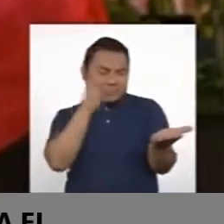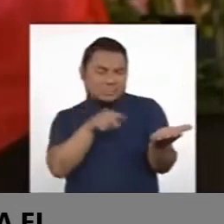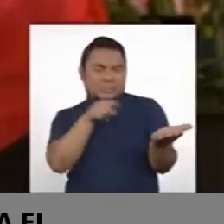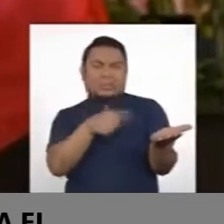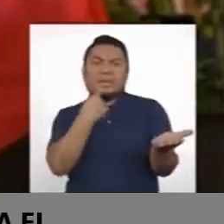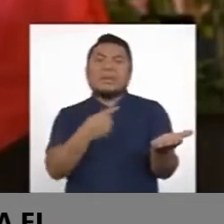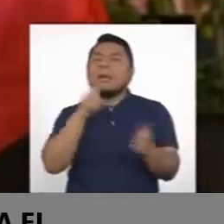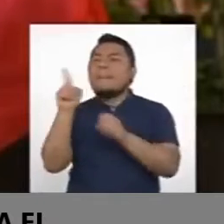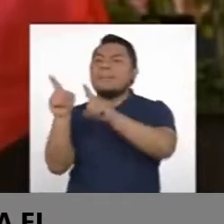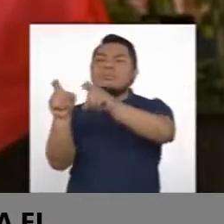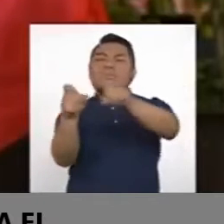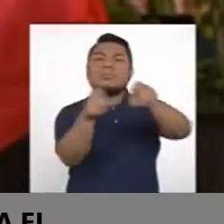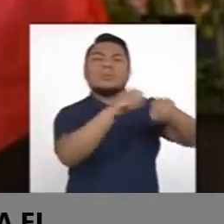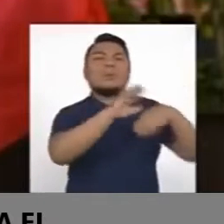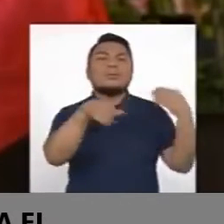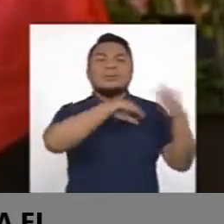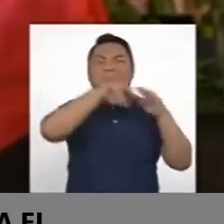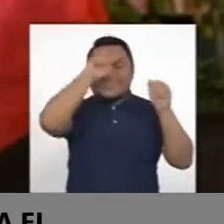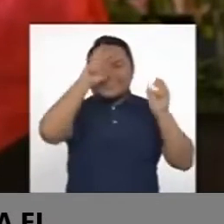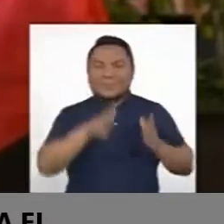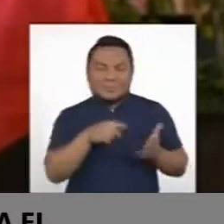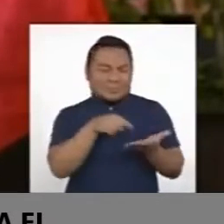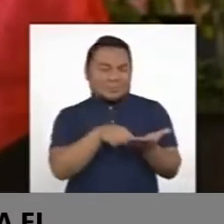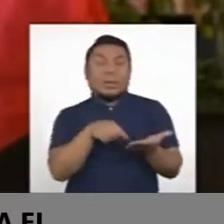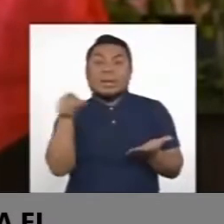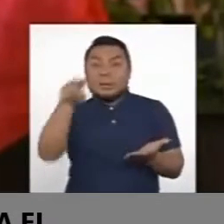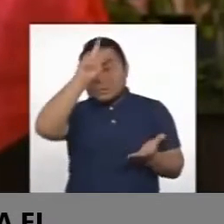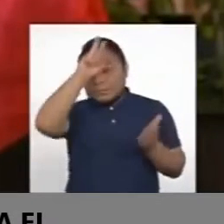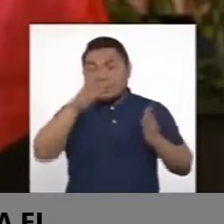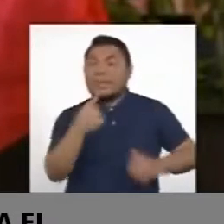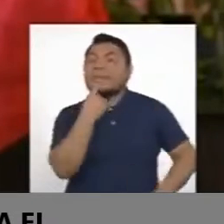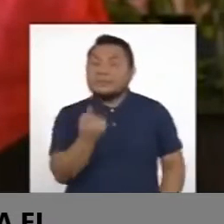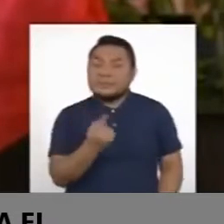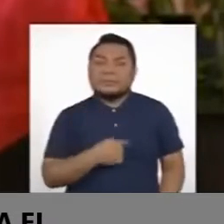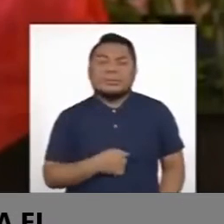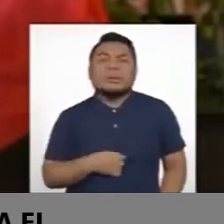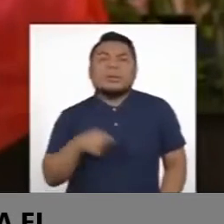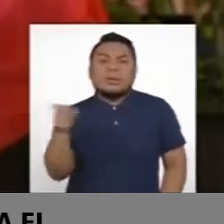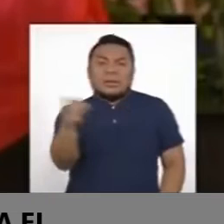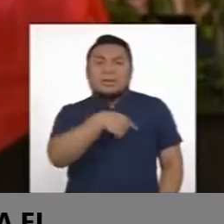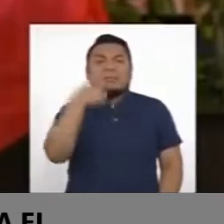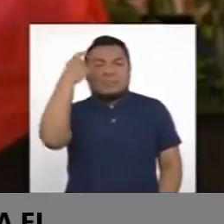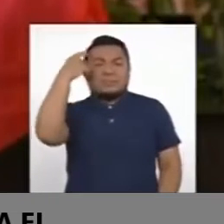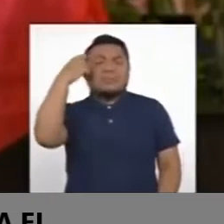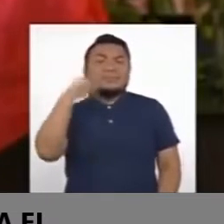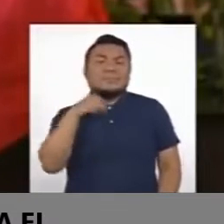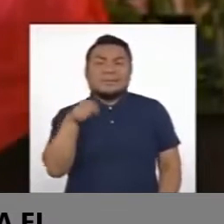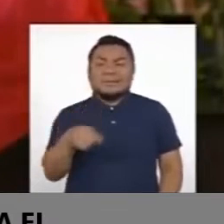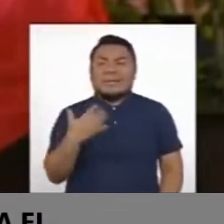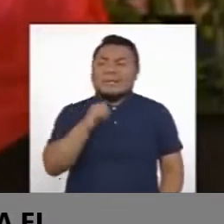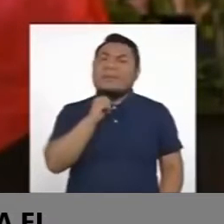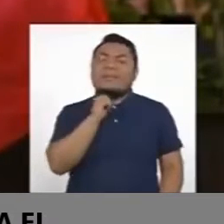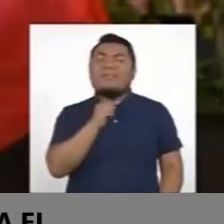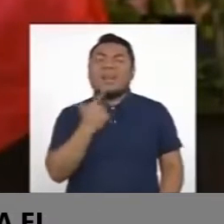que se había hecho a todos los peruanos. Y los peruanos decían, conscientes de la situación